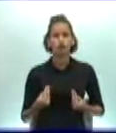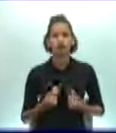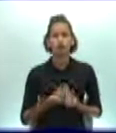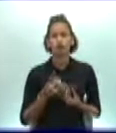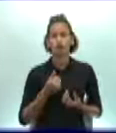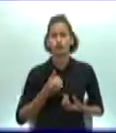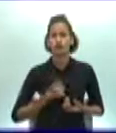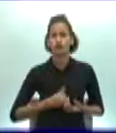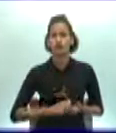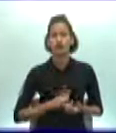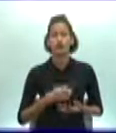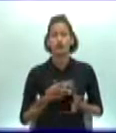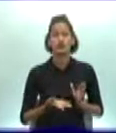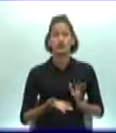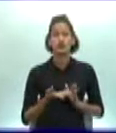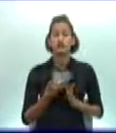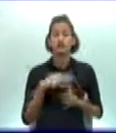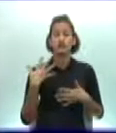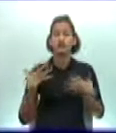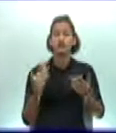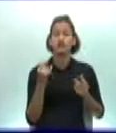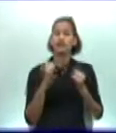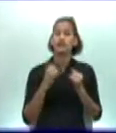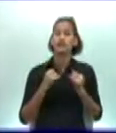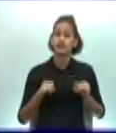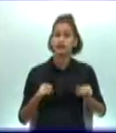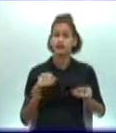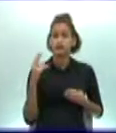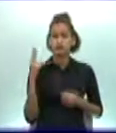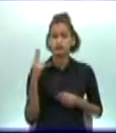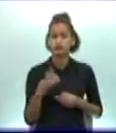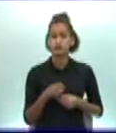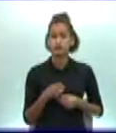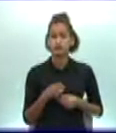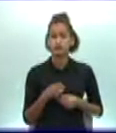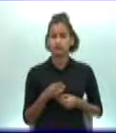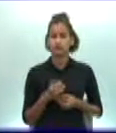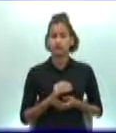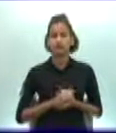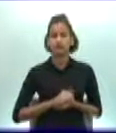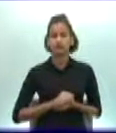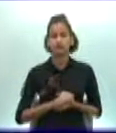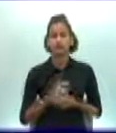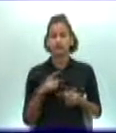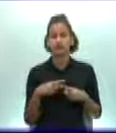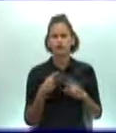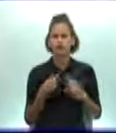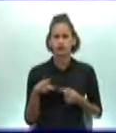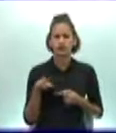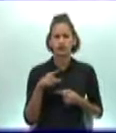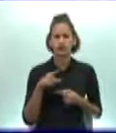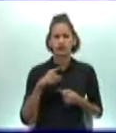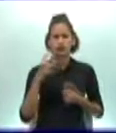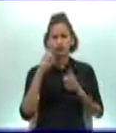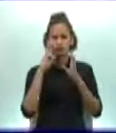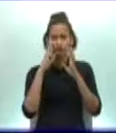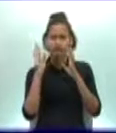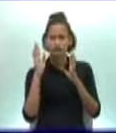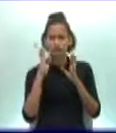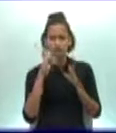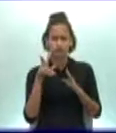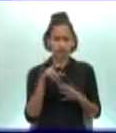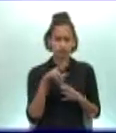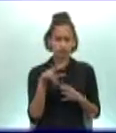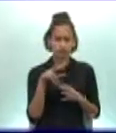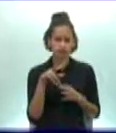hijas en el desarrollo de las actividades independientes orientadas. Porque ustedes, mediante la observación, pueden